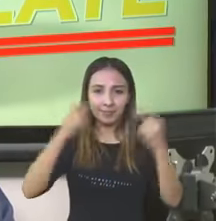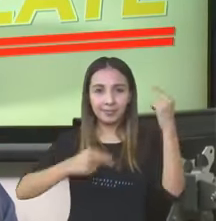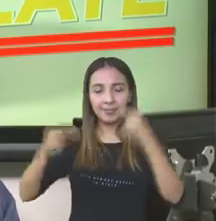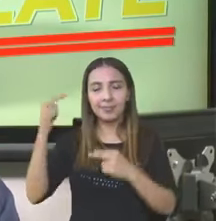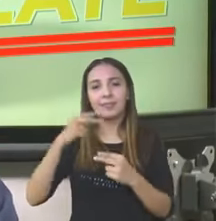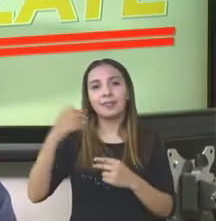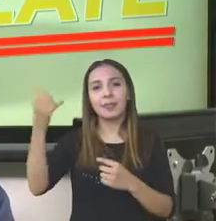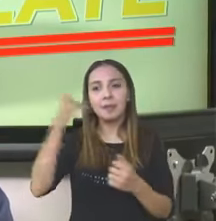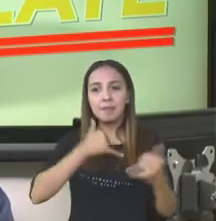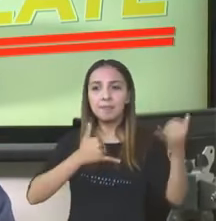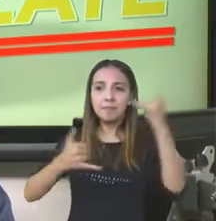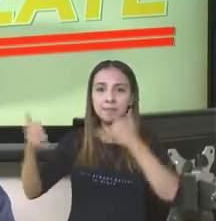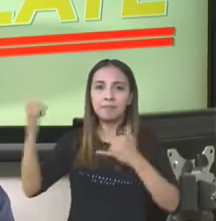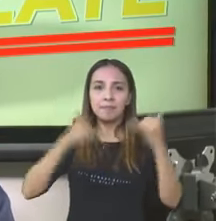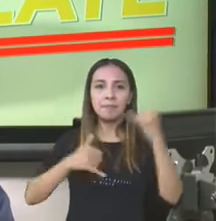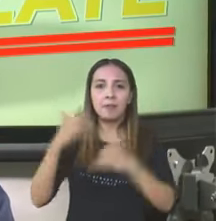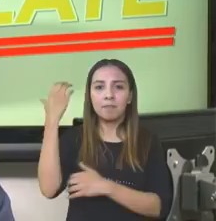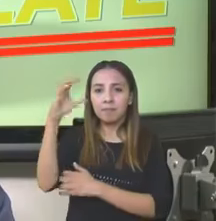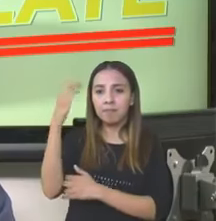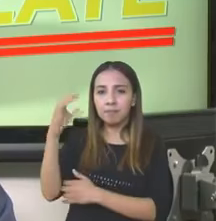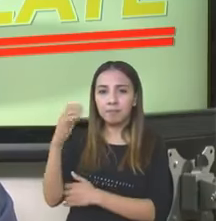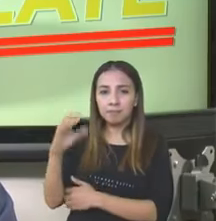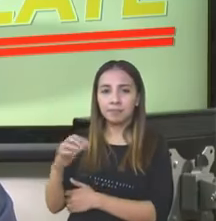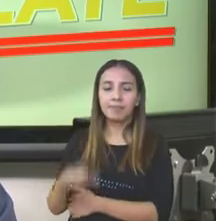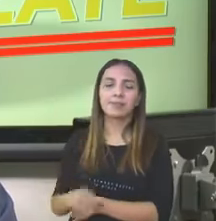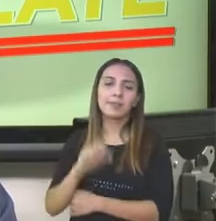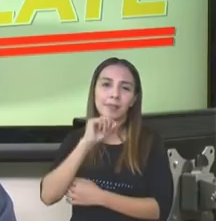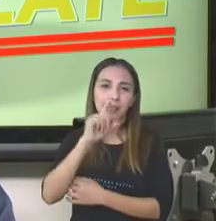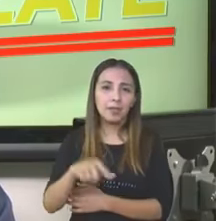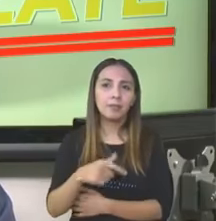estarse comunicando. Acá tengo todos